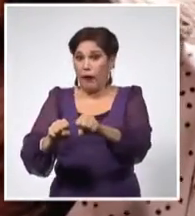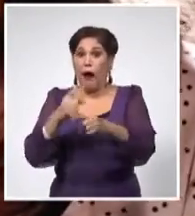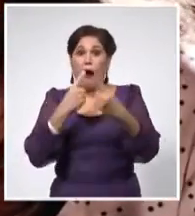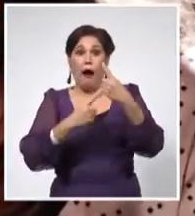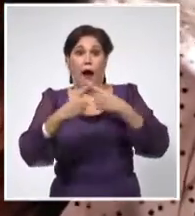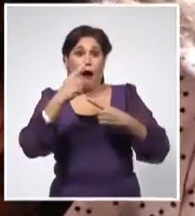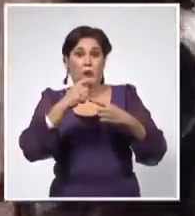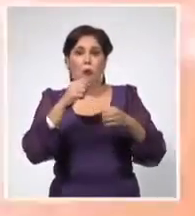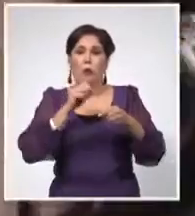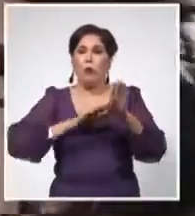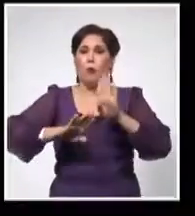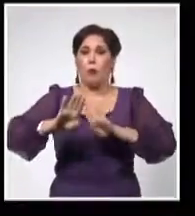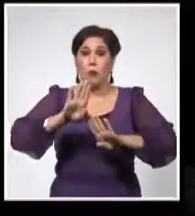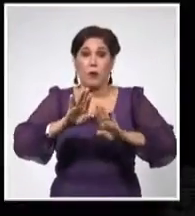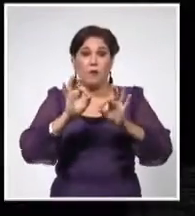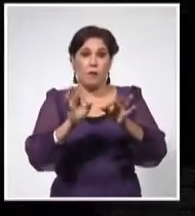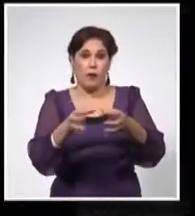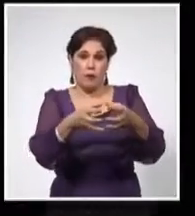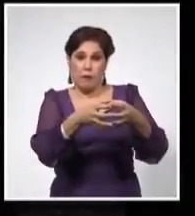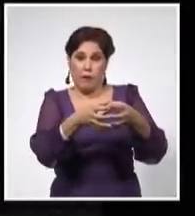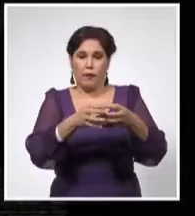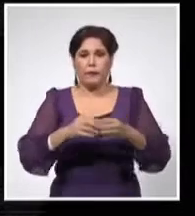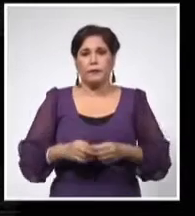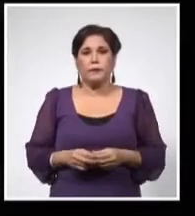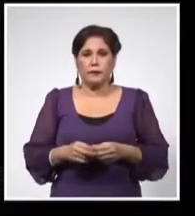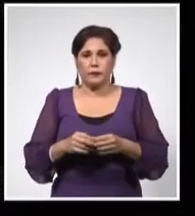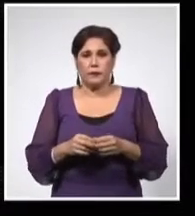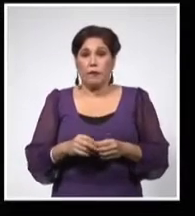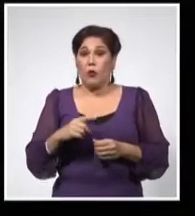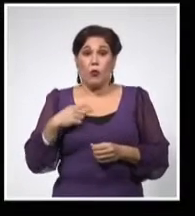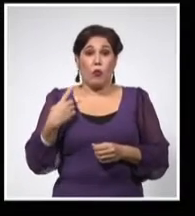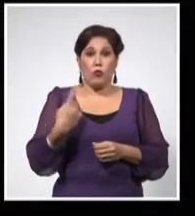con motivo de utilidad pública. Nacionalizar